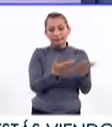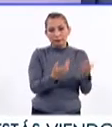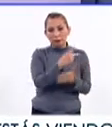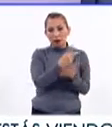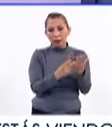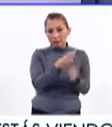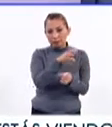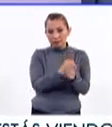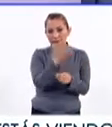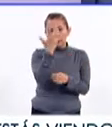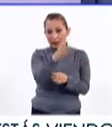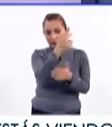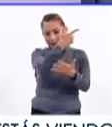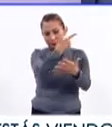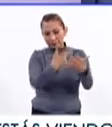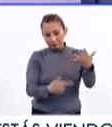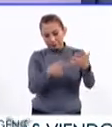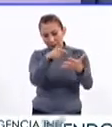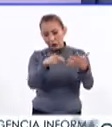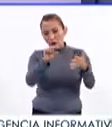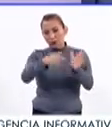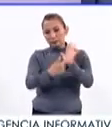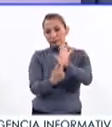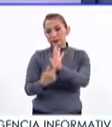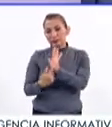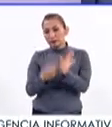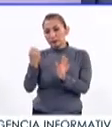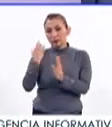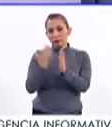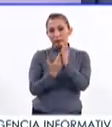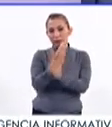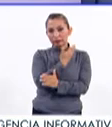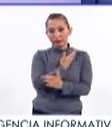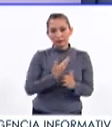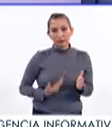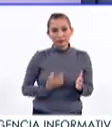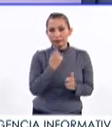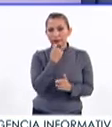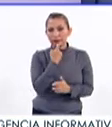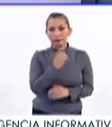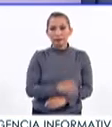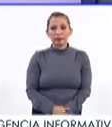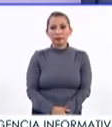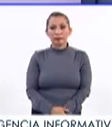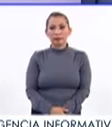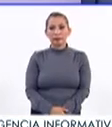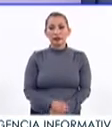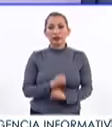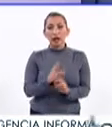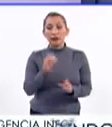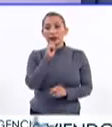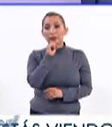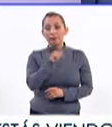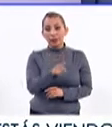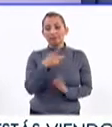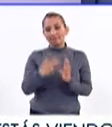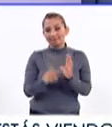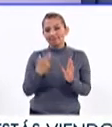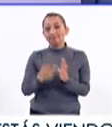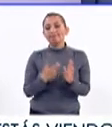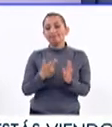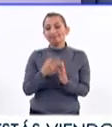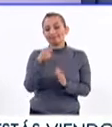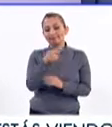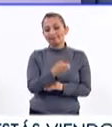este programa integral, 10 puntos que se presentaron hoy esta mañana en la conferencia matutina del presidente Andrés Manuel López Obrador. Así es, y que además constantemente